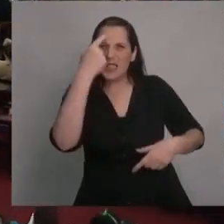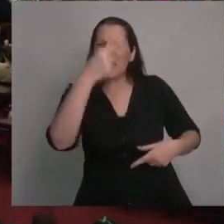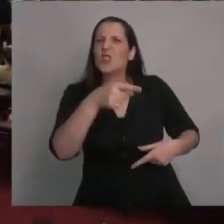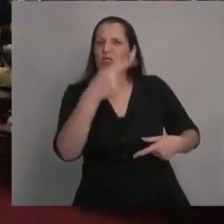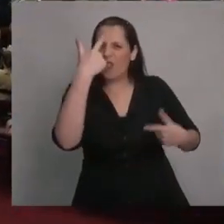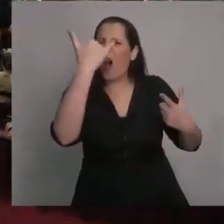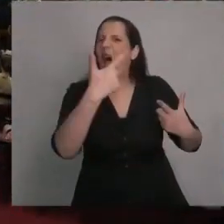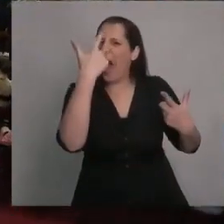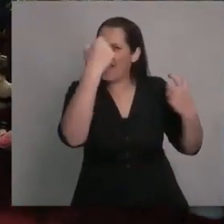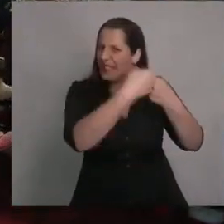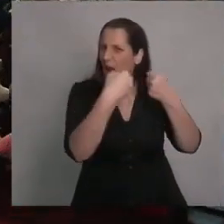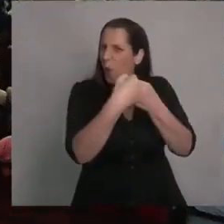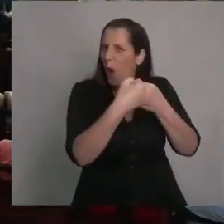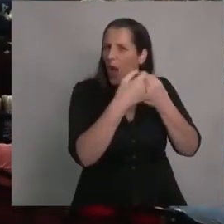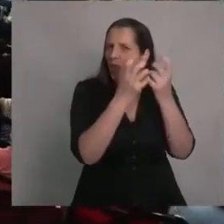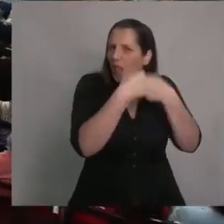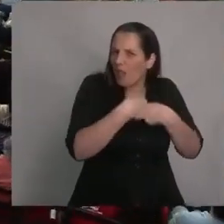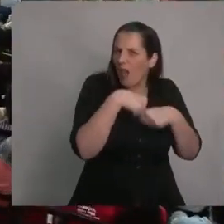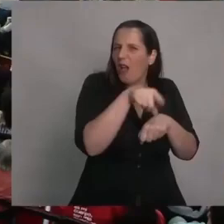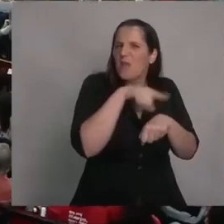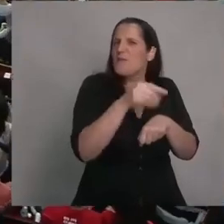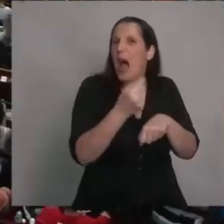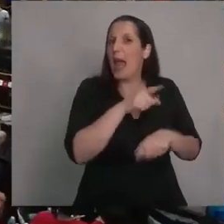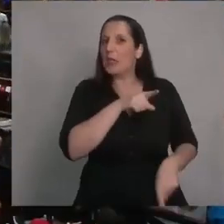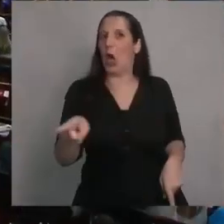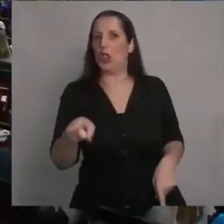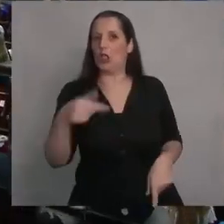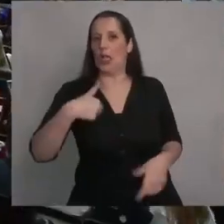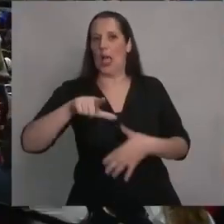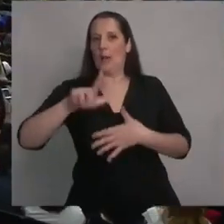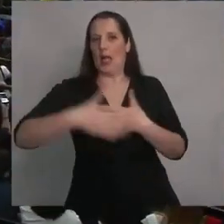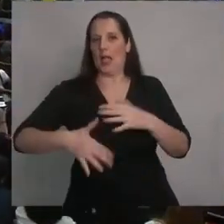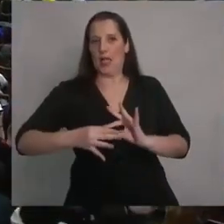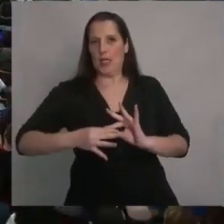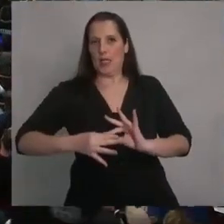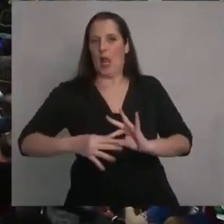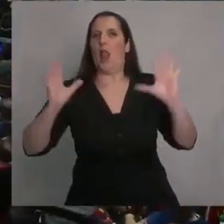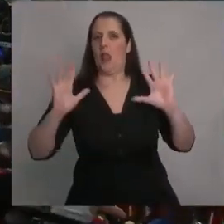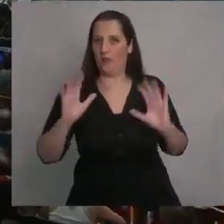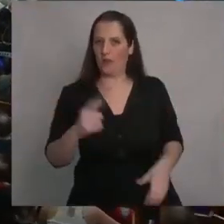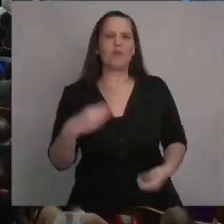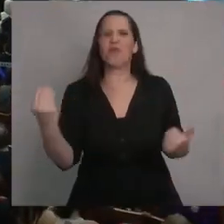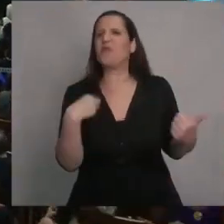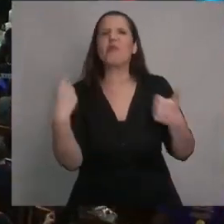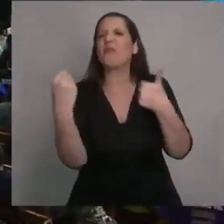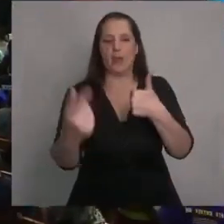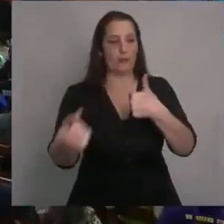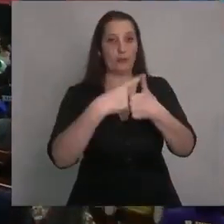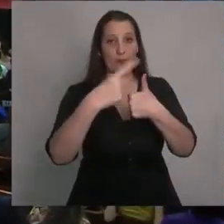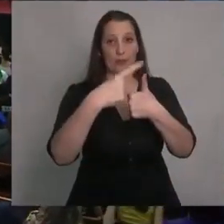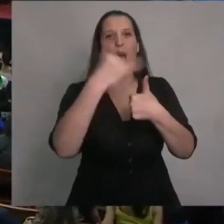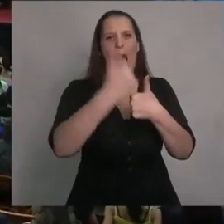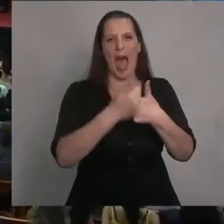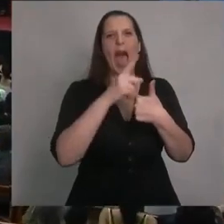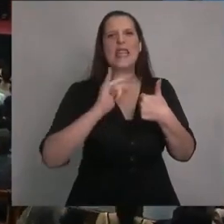democracia en nuestro continente. Uno, lo que se conoce como el crimen organizado, y